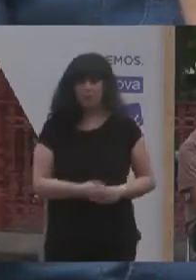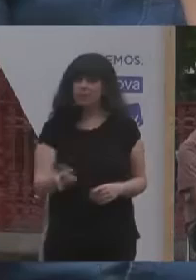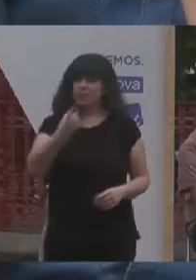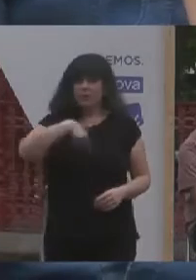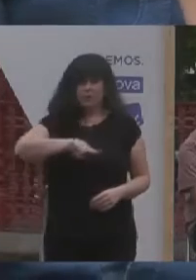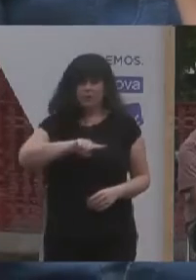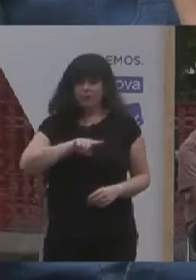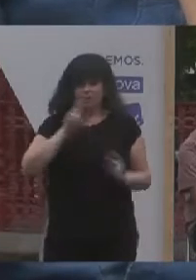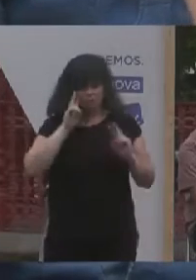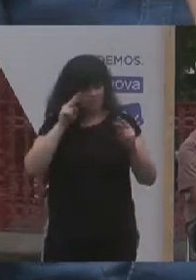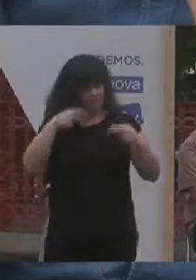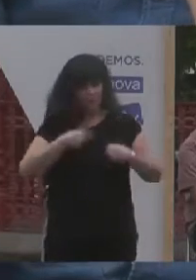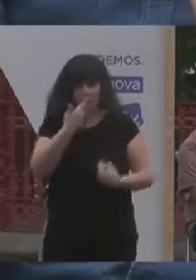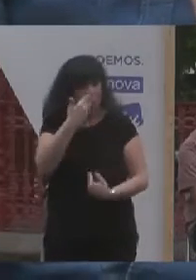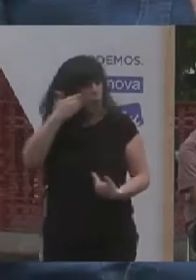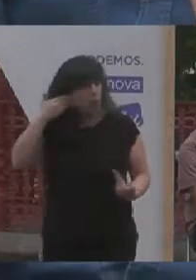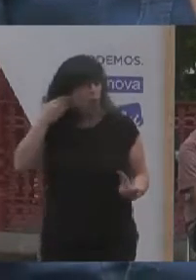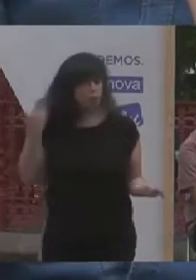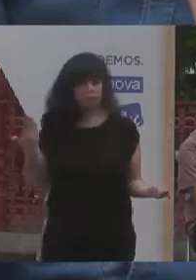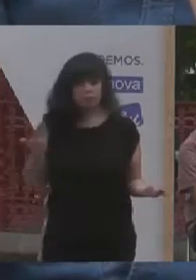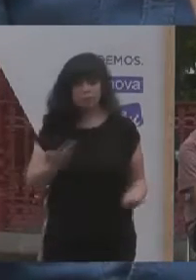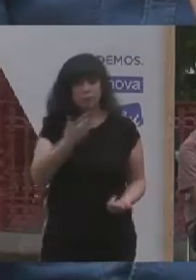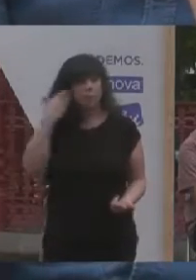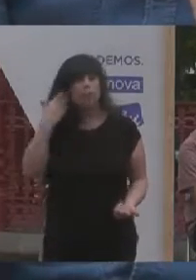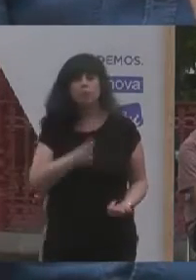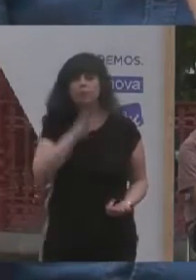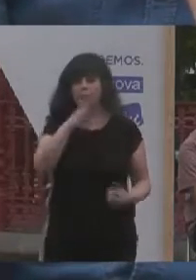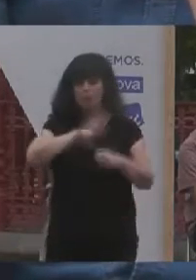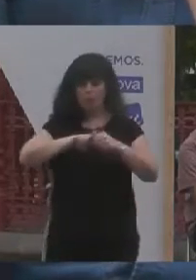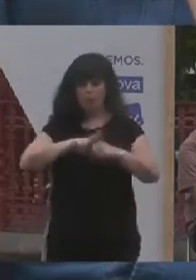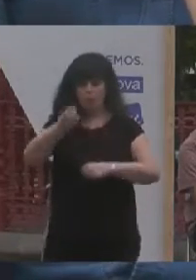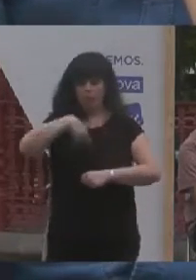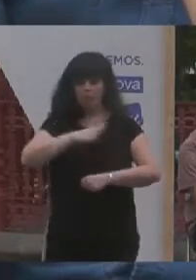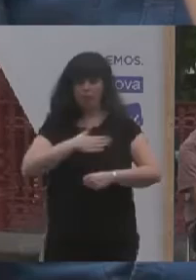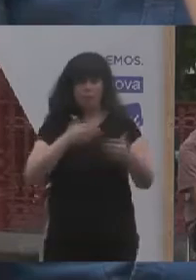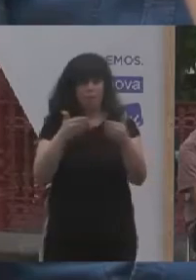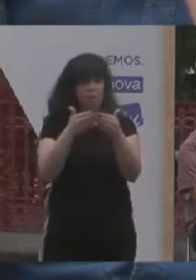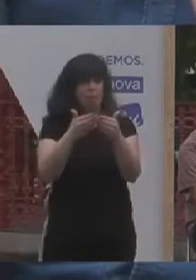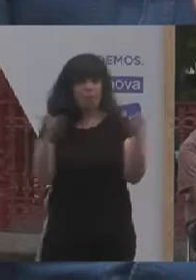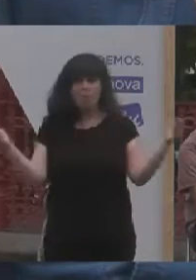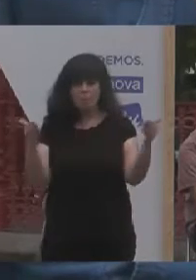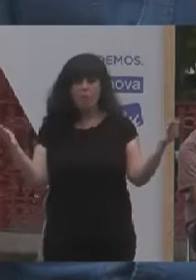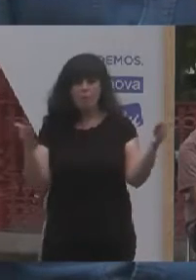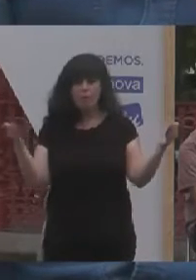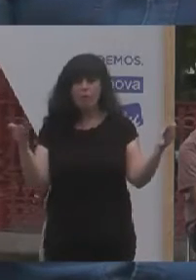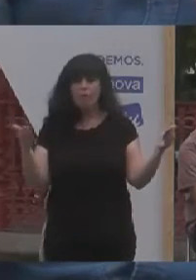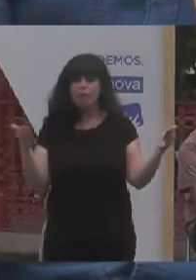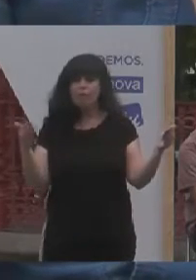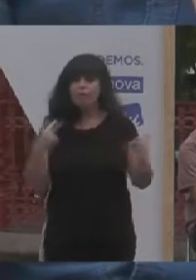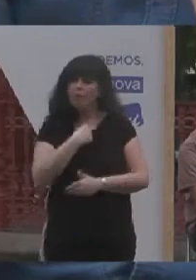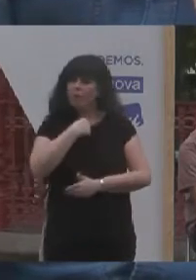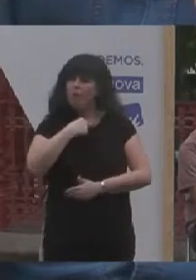moi orgullosas de que por primeira vez a nosa provincia fora representada por unha